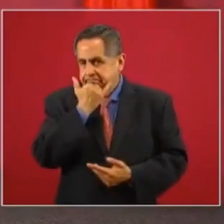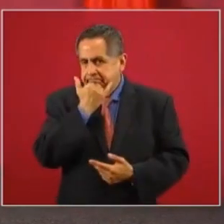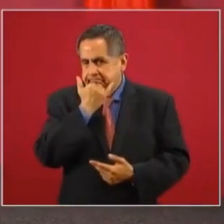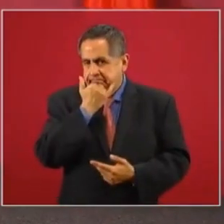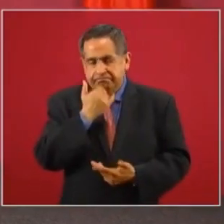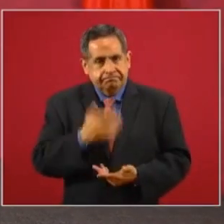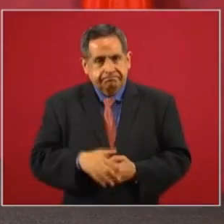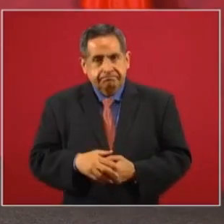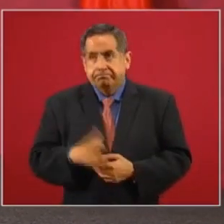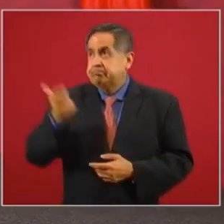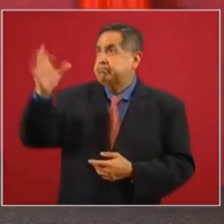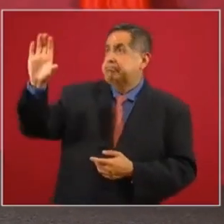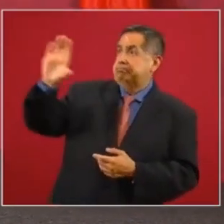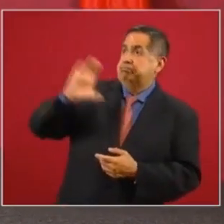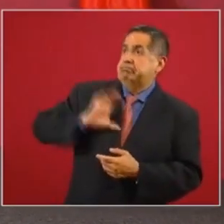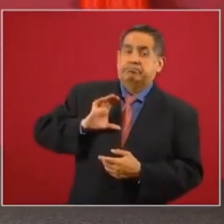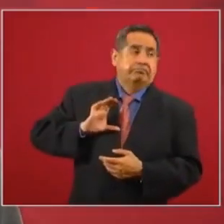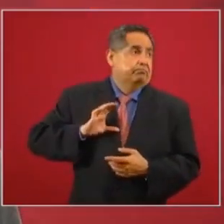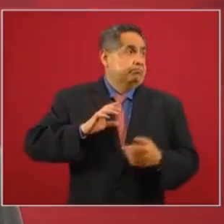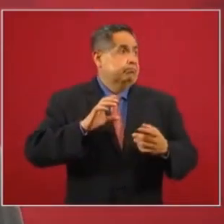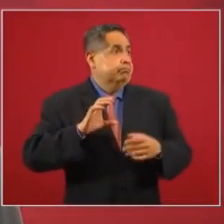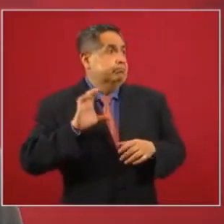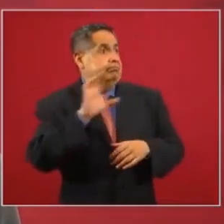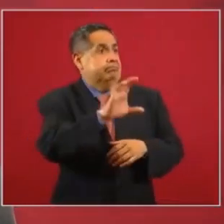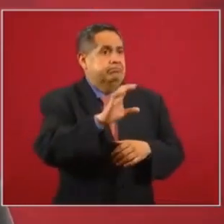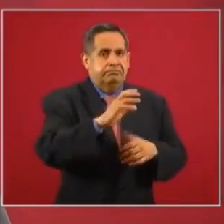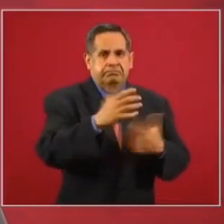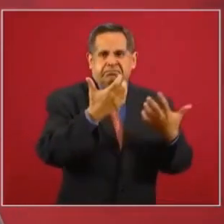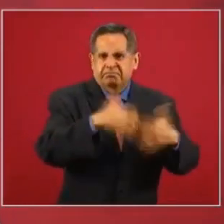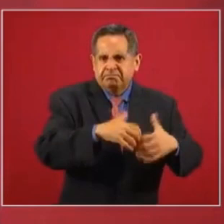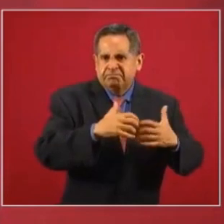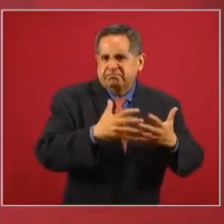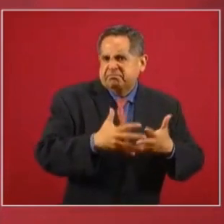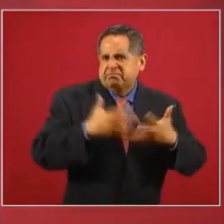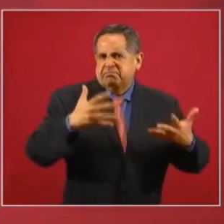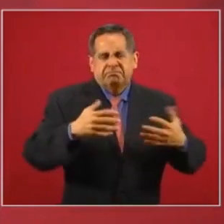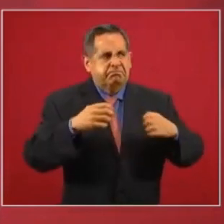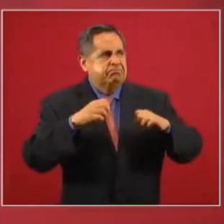inyectar recursos arriba a las corporaciones.